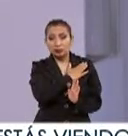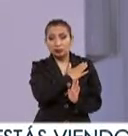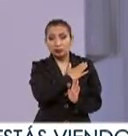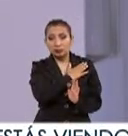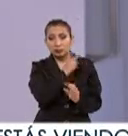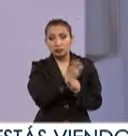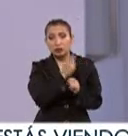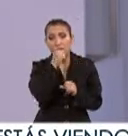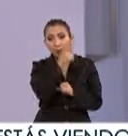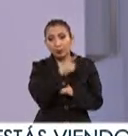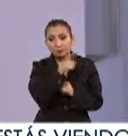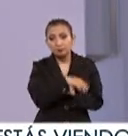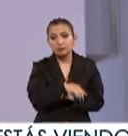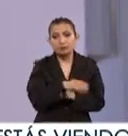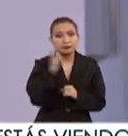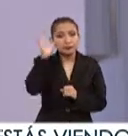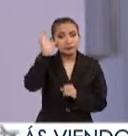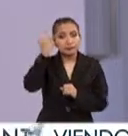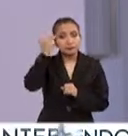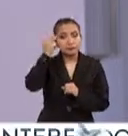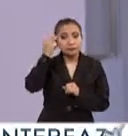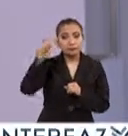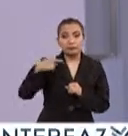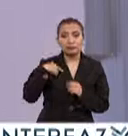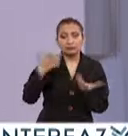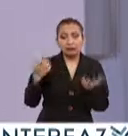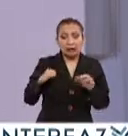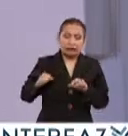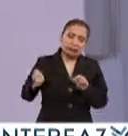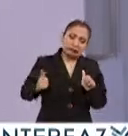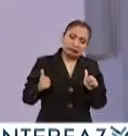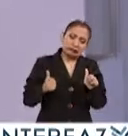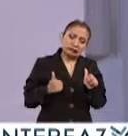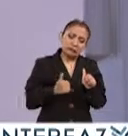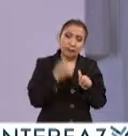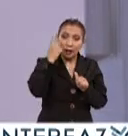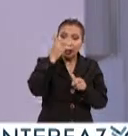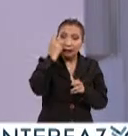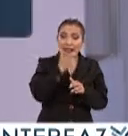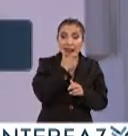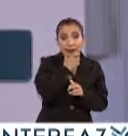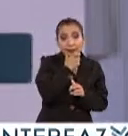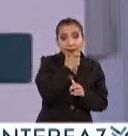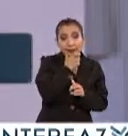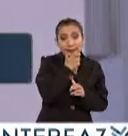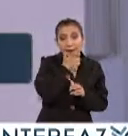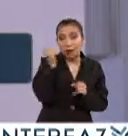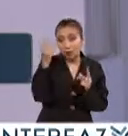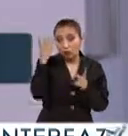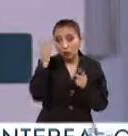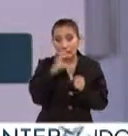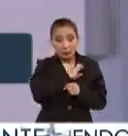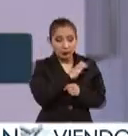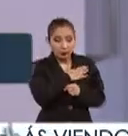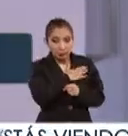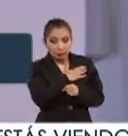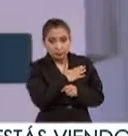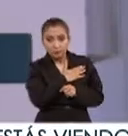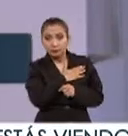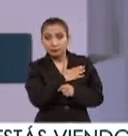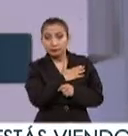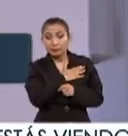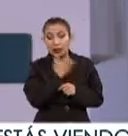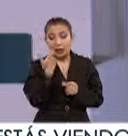la segunda lengua. Los chinos están corriendo a 100 por hora para aprender inglés y algunos aprenden español. Y